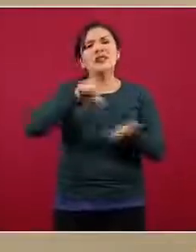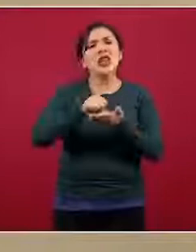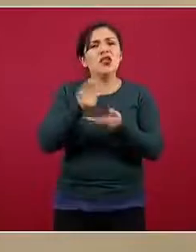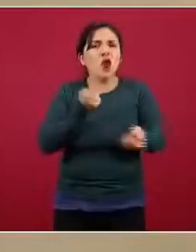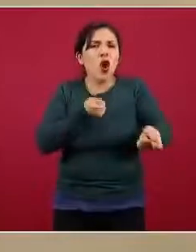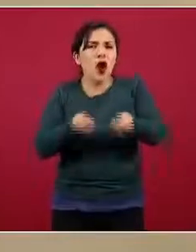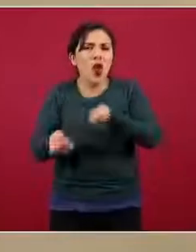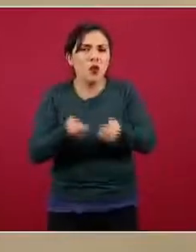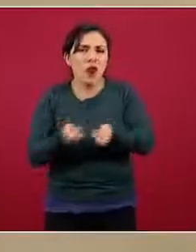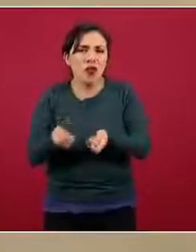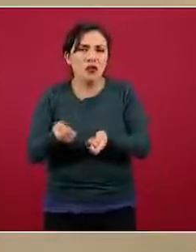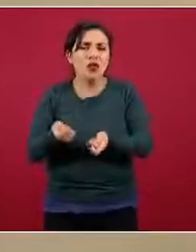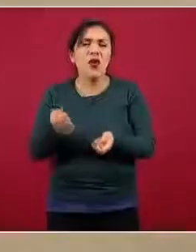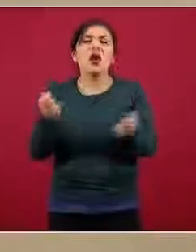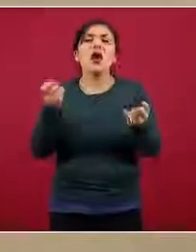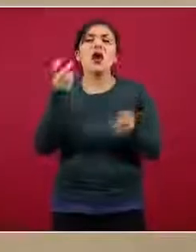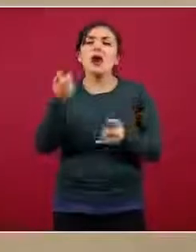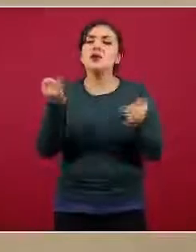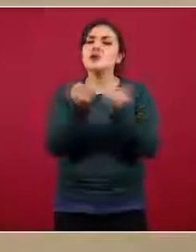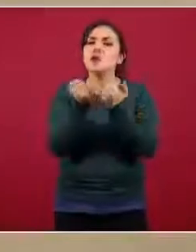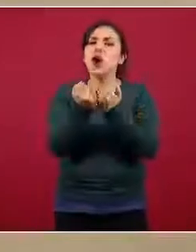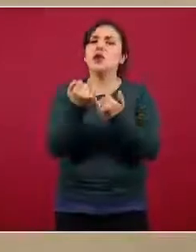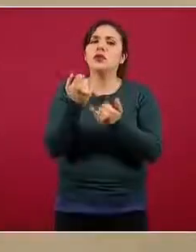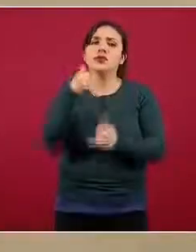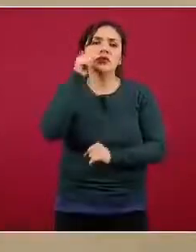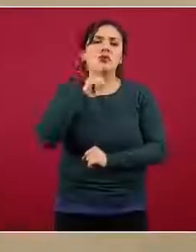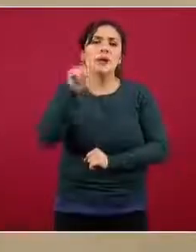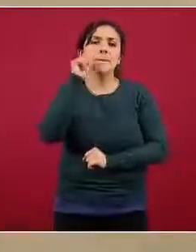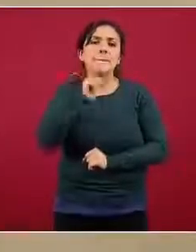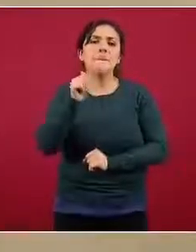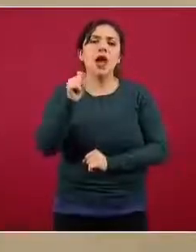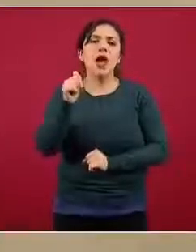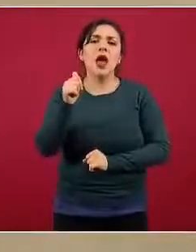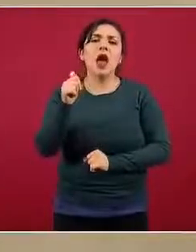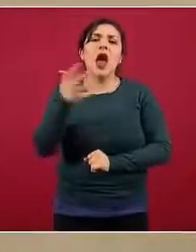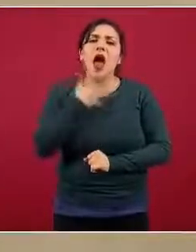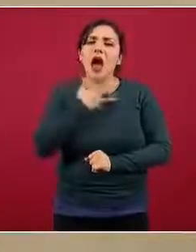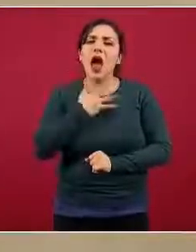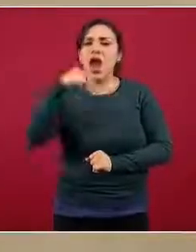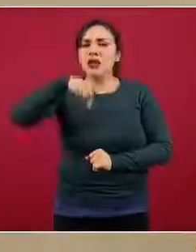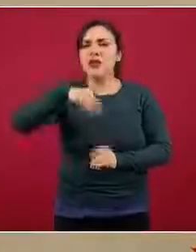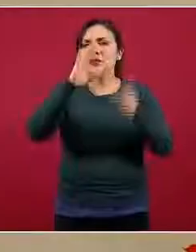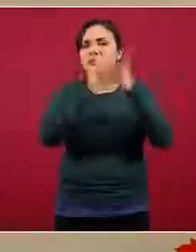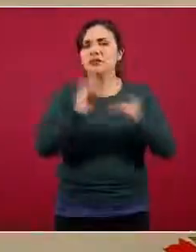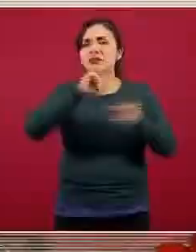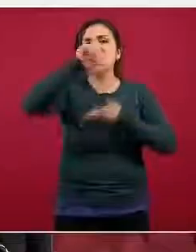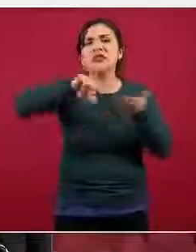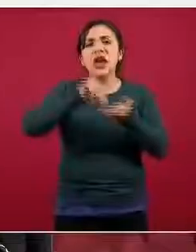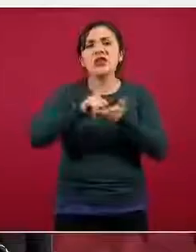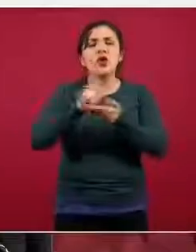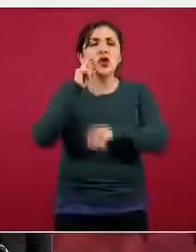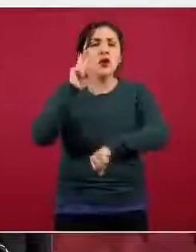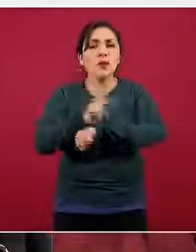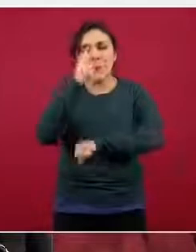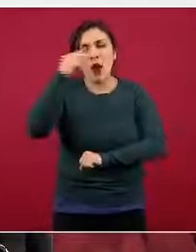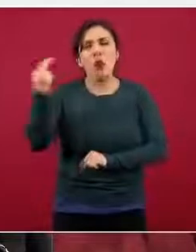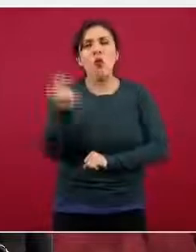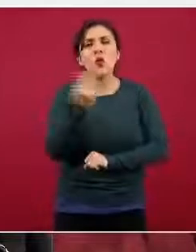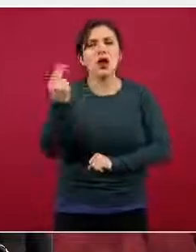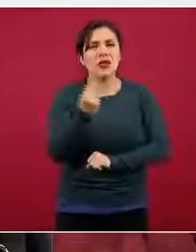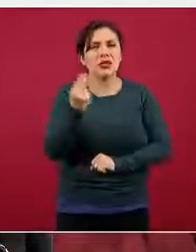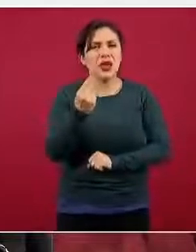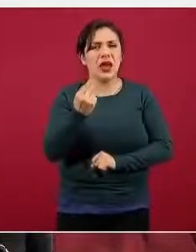reguladores que también los hemos y se han presentado aquí, son los centros reguladores de urgencias